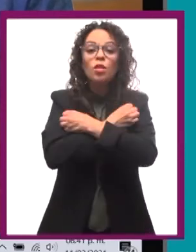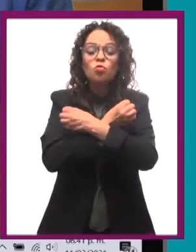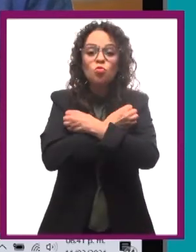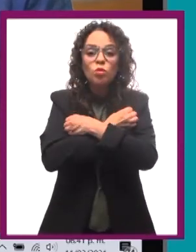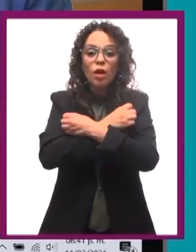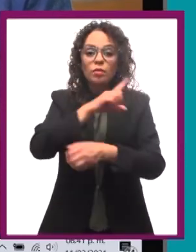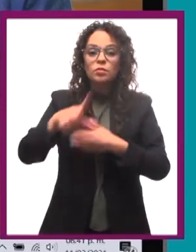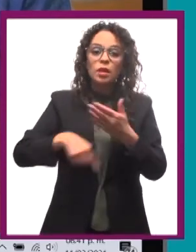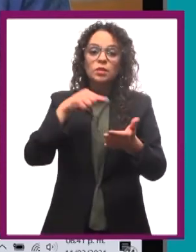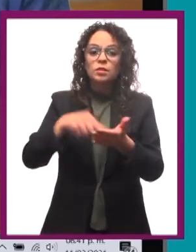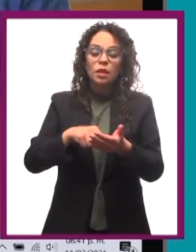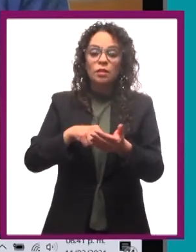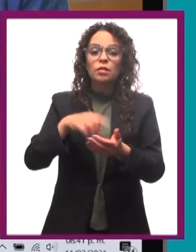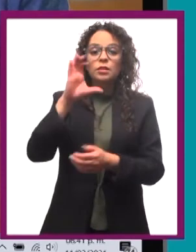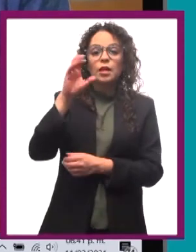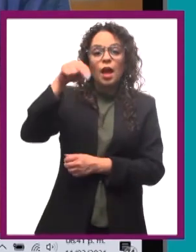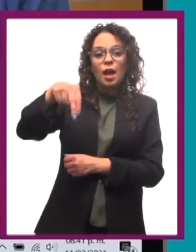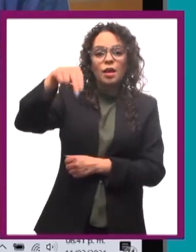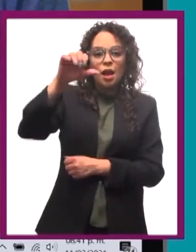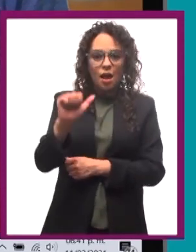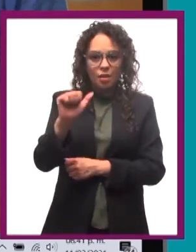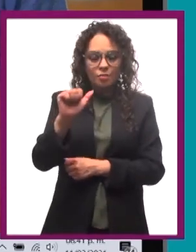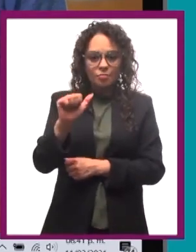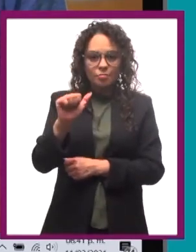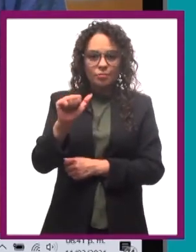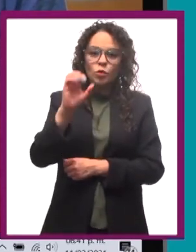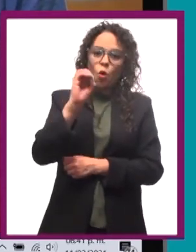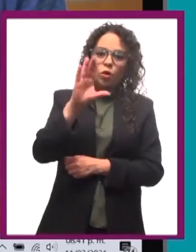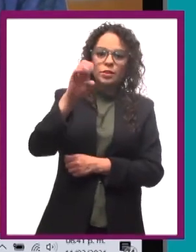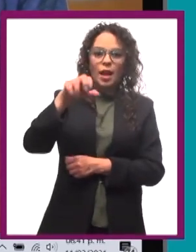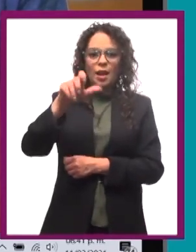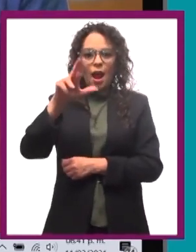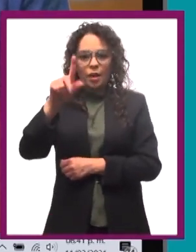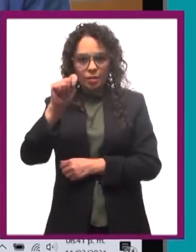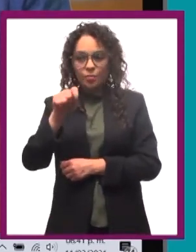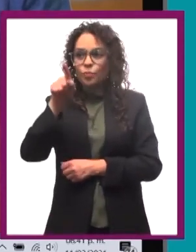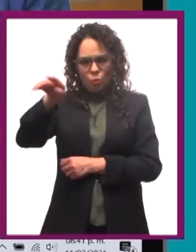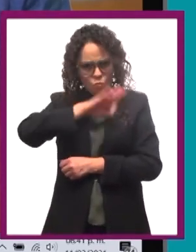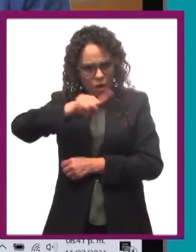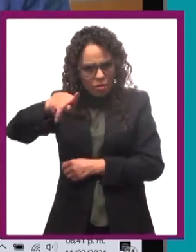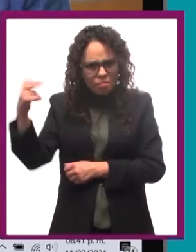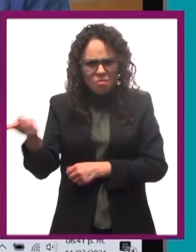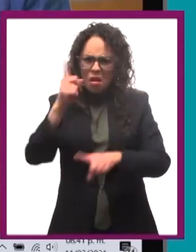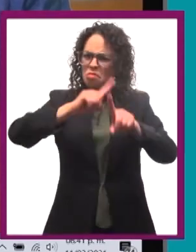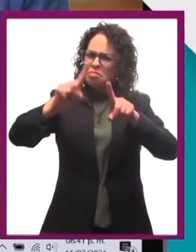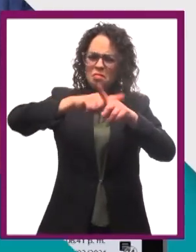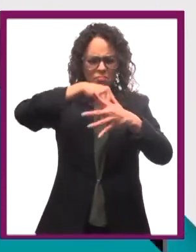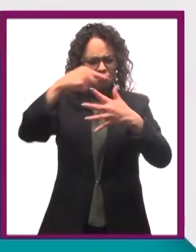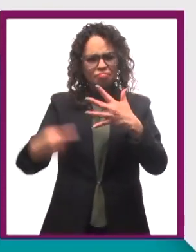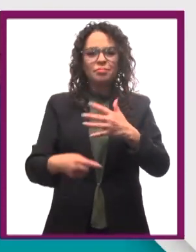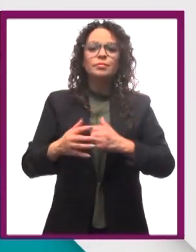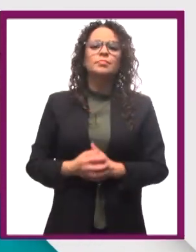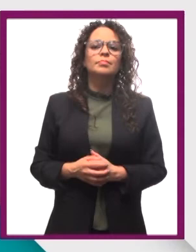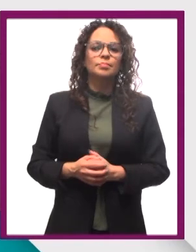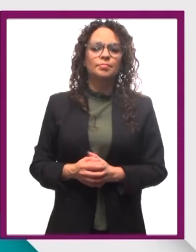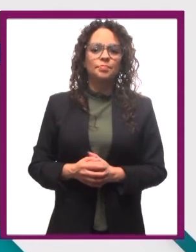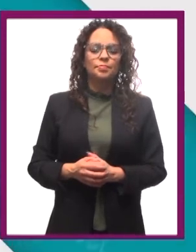es asesora en el Centro Multimedia del Centro Nacional de las Artes, entre muchas otras cosas. A ella puedes preguntarle lo que